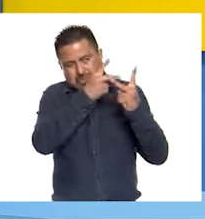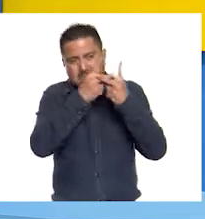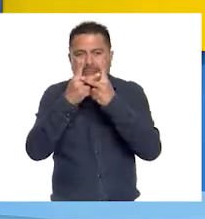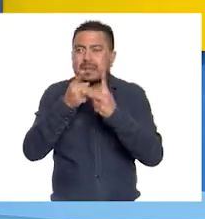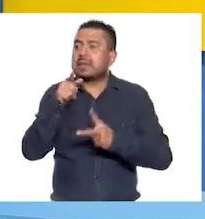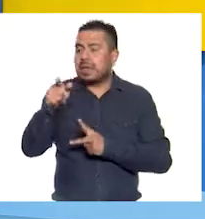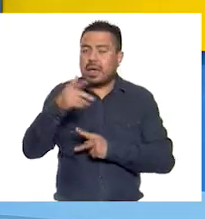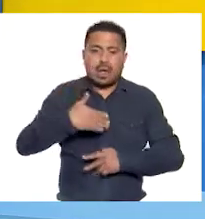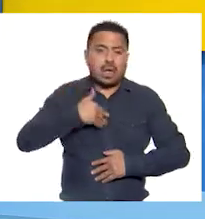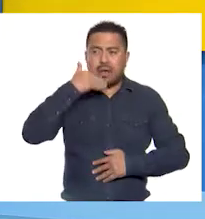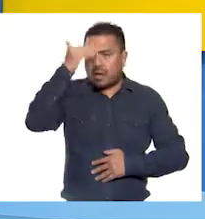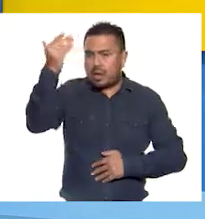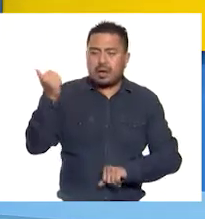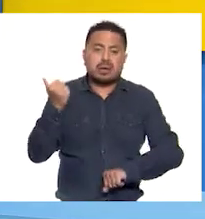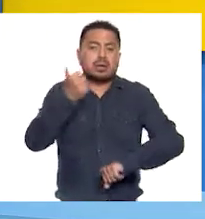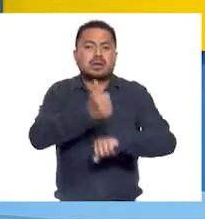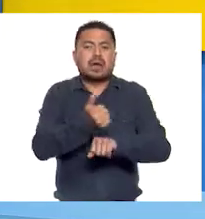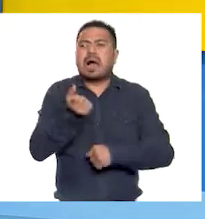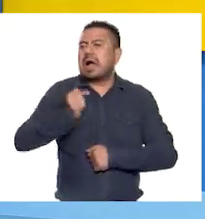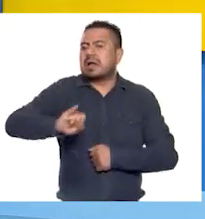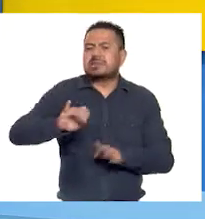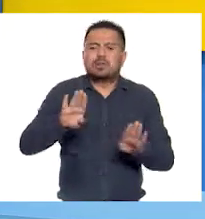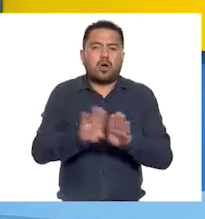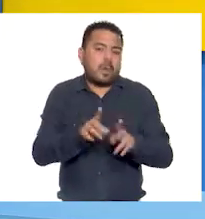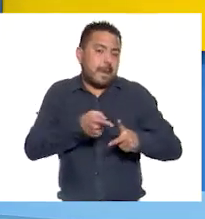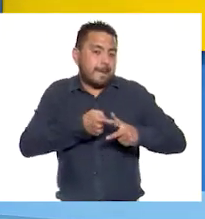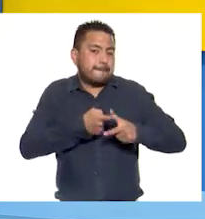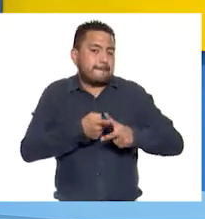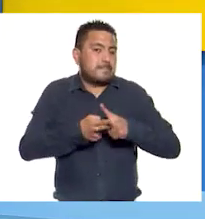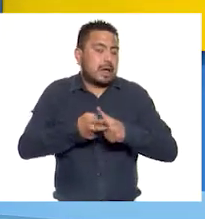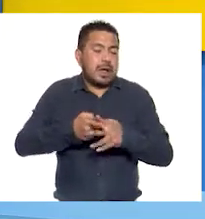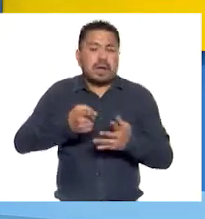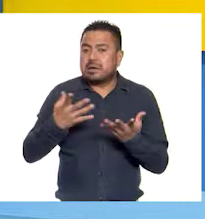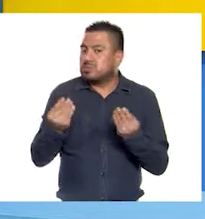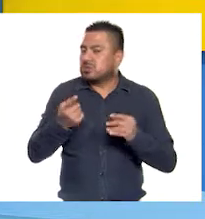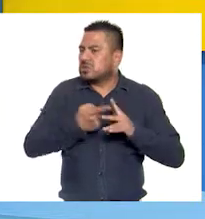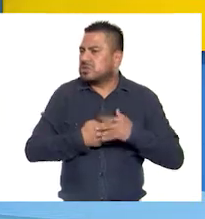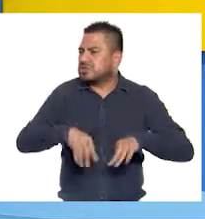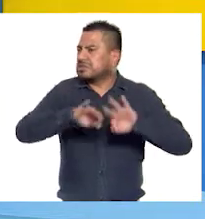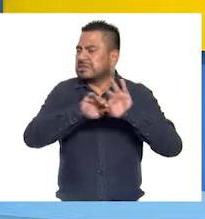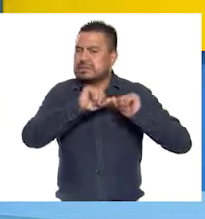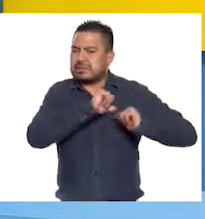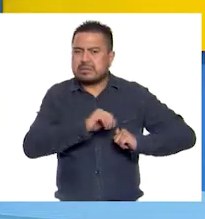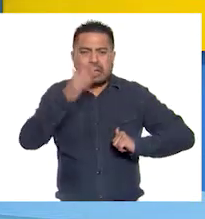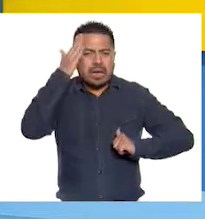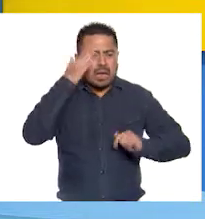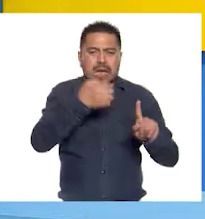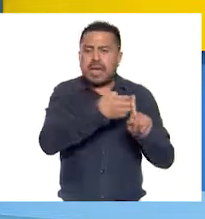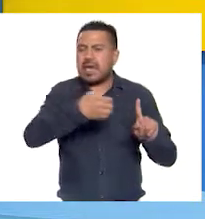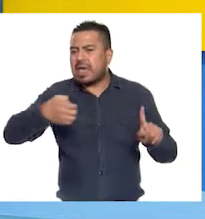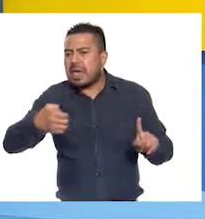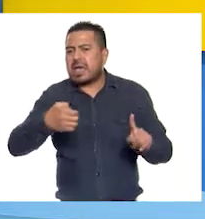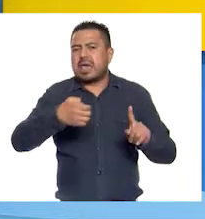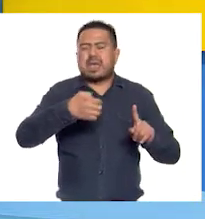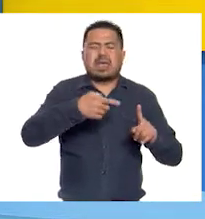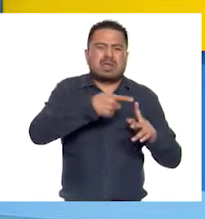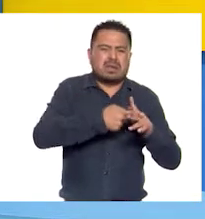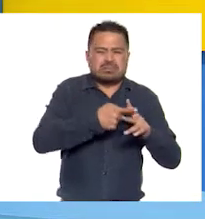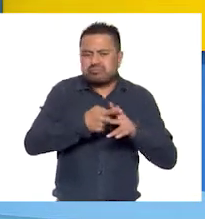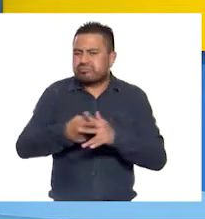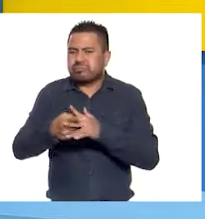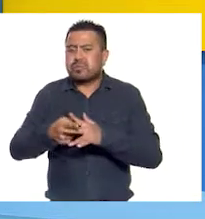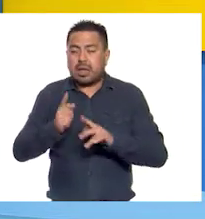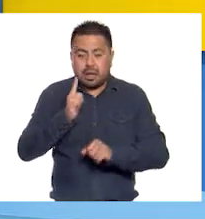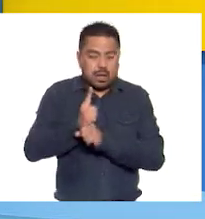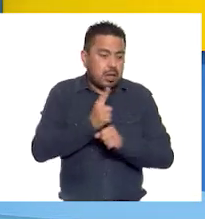los árabes cultivaron asiduamente las matemáticas. Muchos principios básicos de aritmética, geometría y álgebra